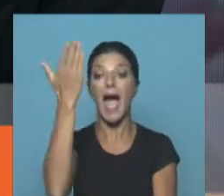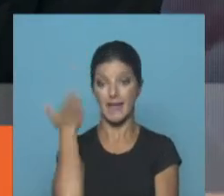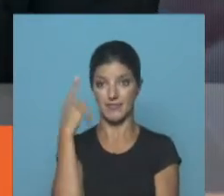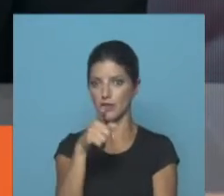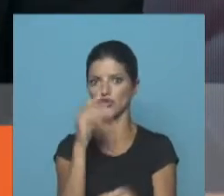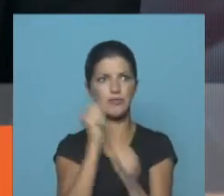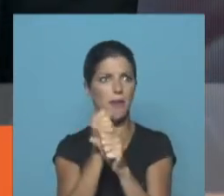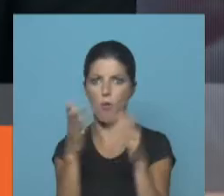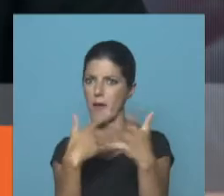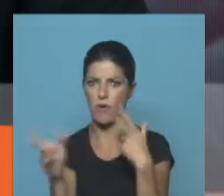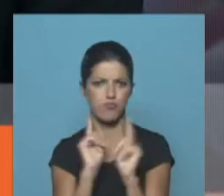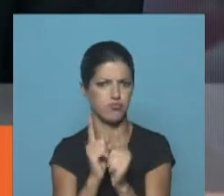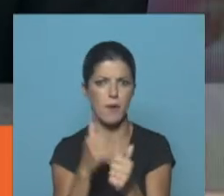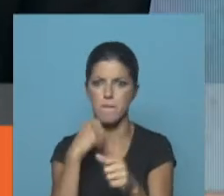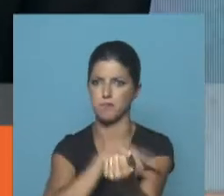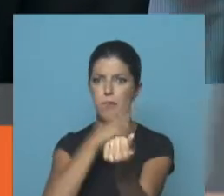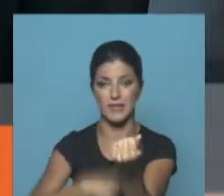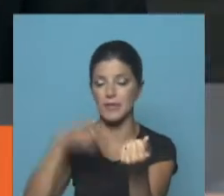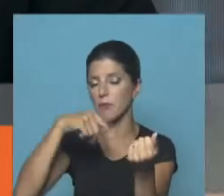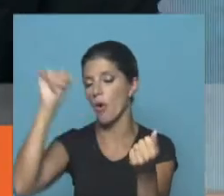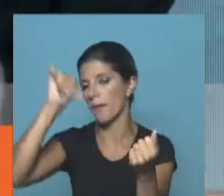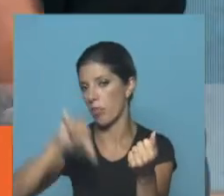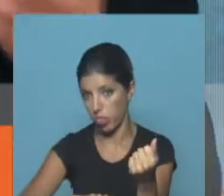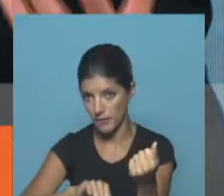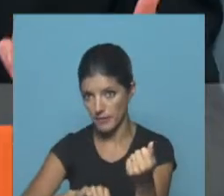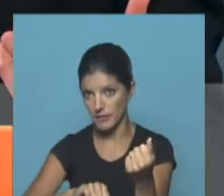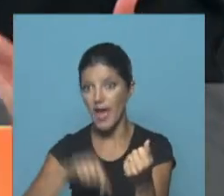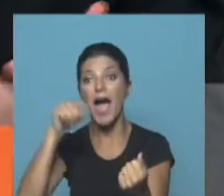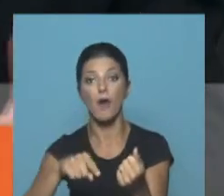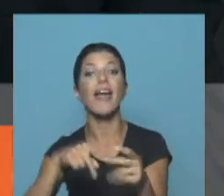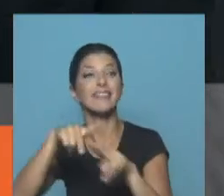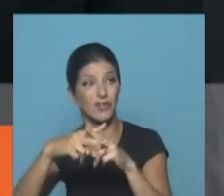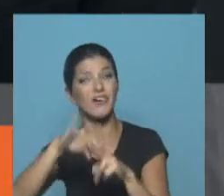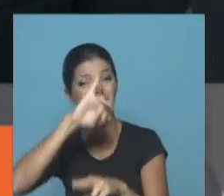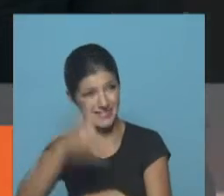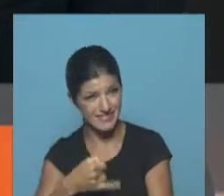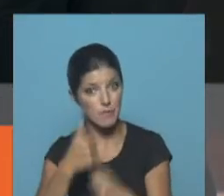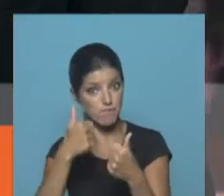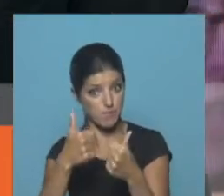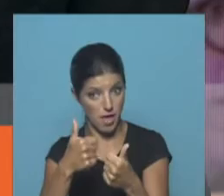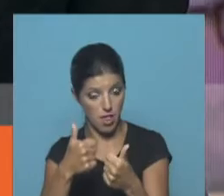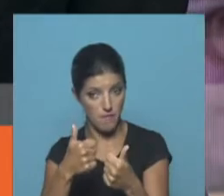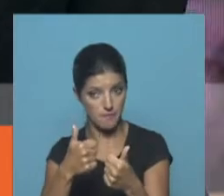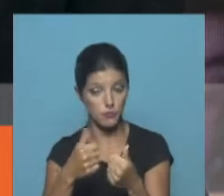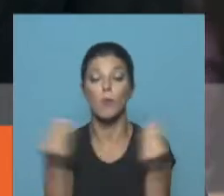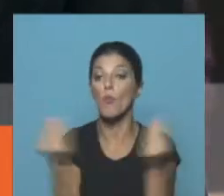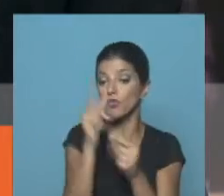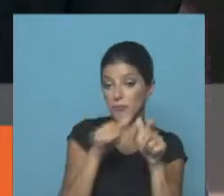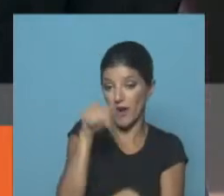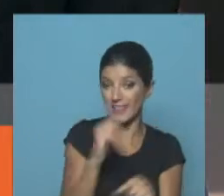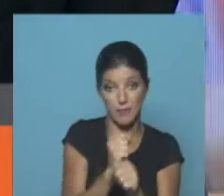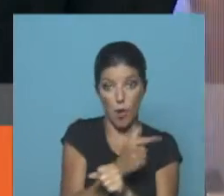manufactura. Ya dejó de serlo porque ya no es competitivo en manufactura, ahora es muy competitivo en tecnología. Entonces, si una gran masa de gente se quedó sin